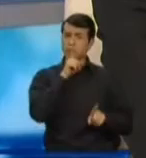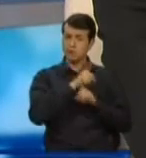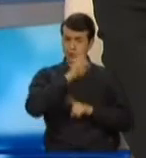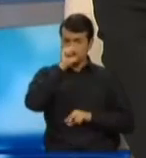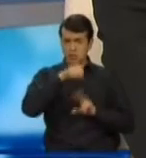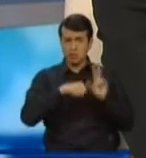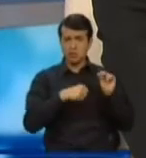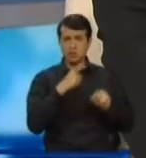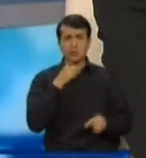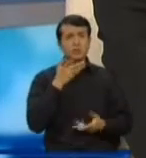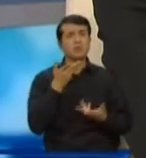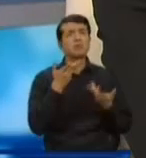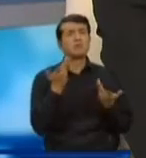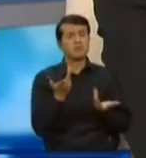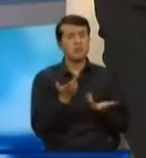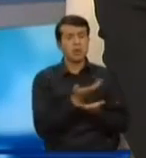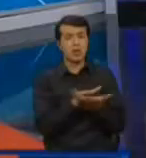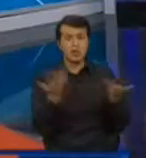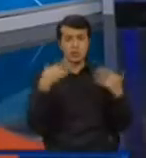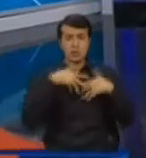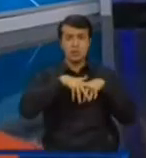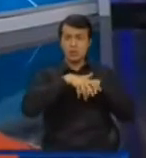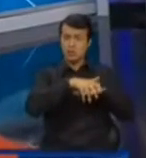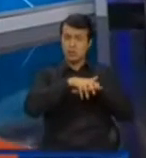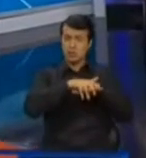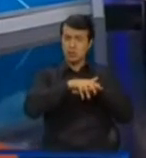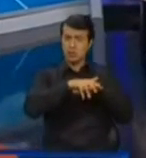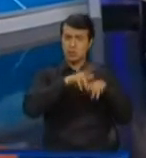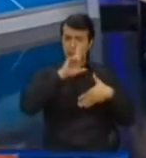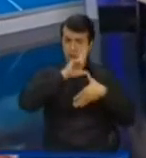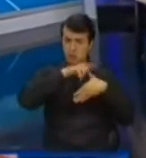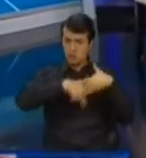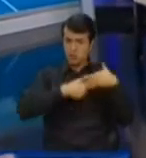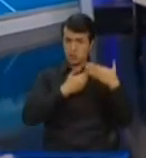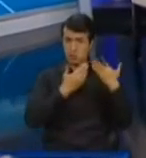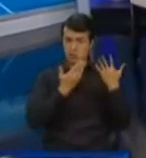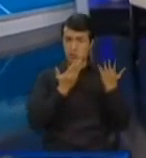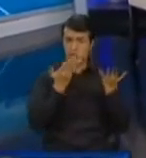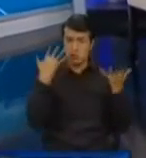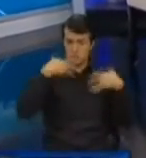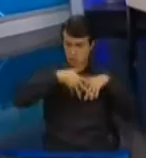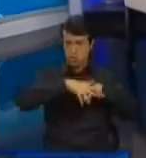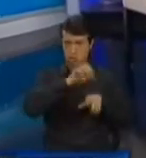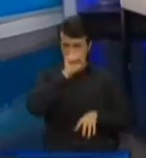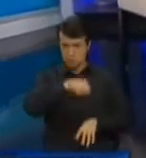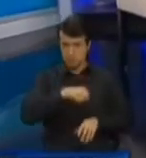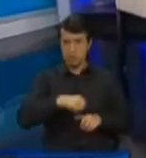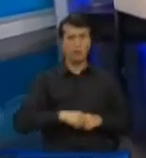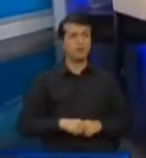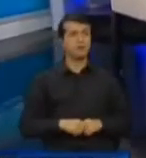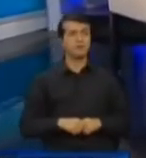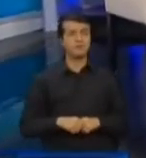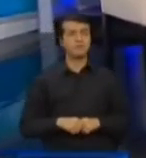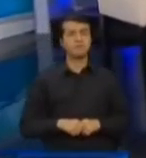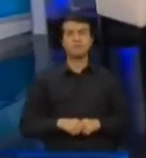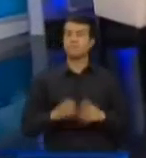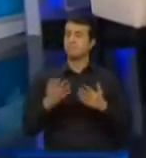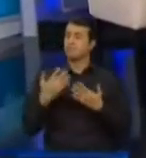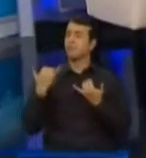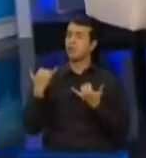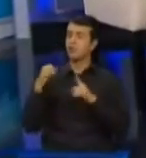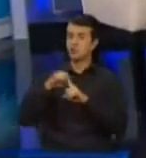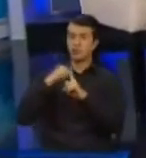reales en esta integración latinoamericana y caribeña y fortalecimiento democrático? Bueno, tenemos una